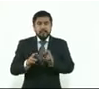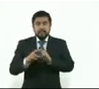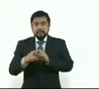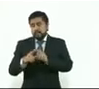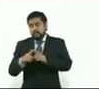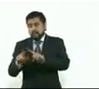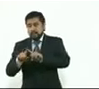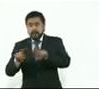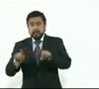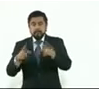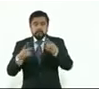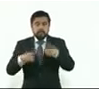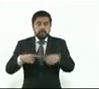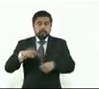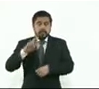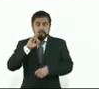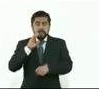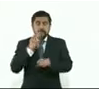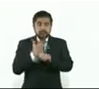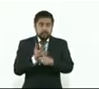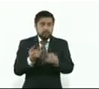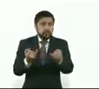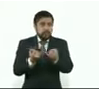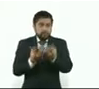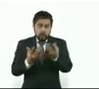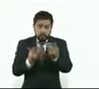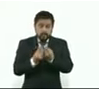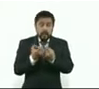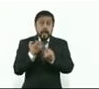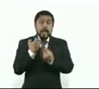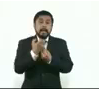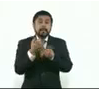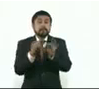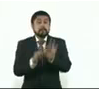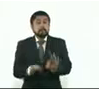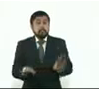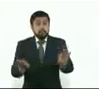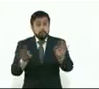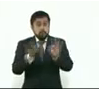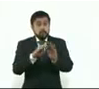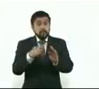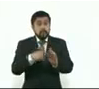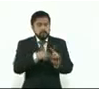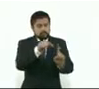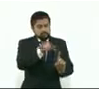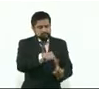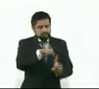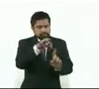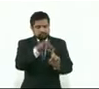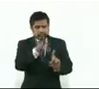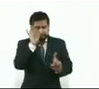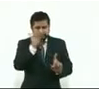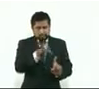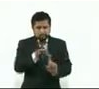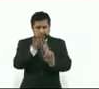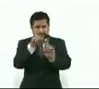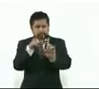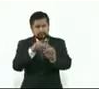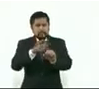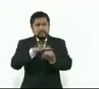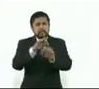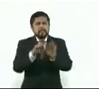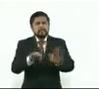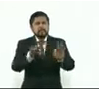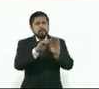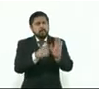gobierno en esta materia. Destaco y resalto que esta coordinación será